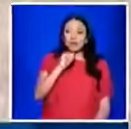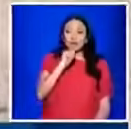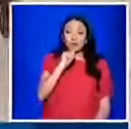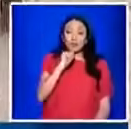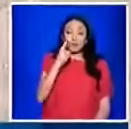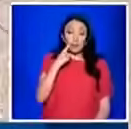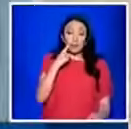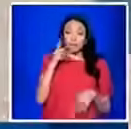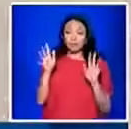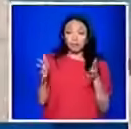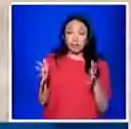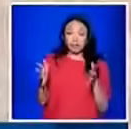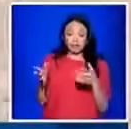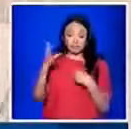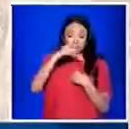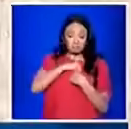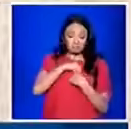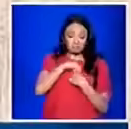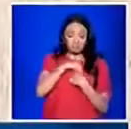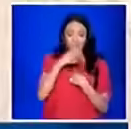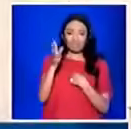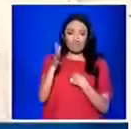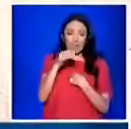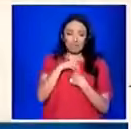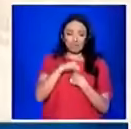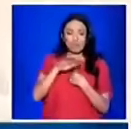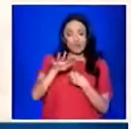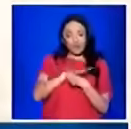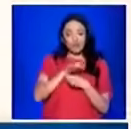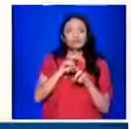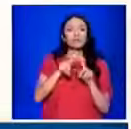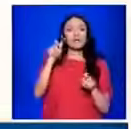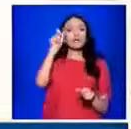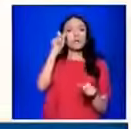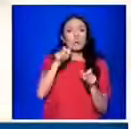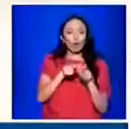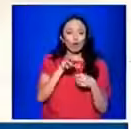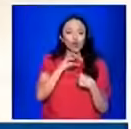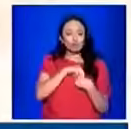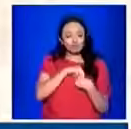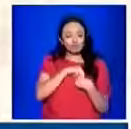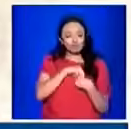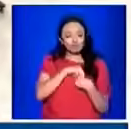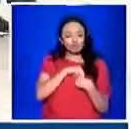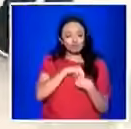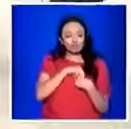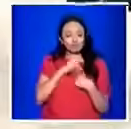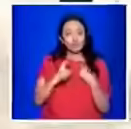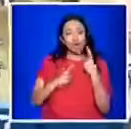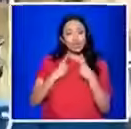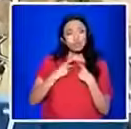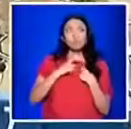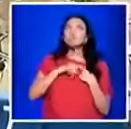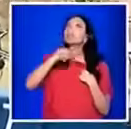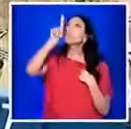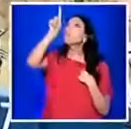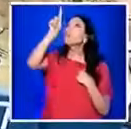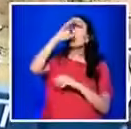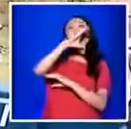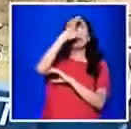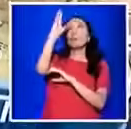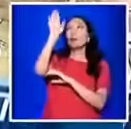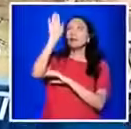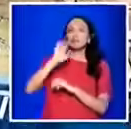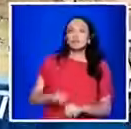en el pecho no se llena con nada, pero quedan los recuerdos. Los deseos van para el cielo.